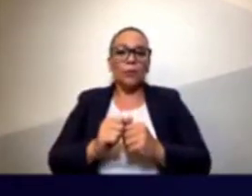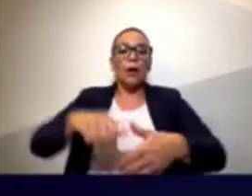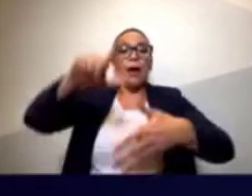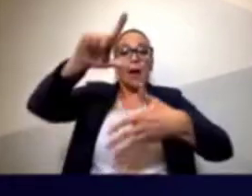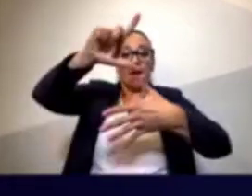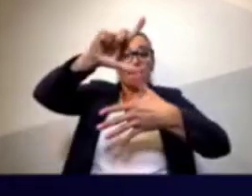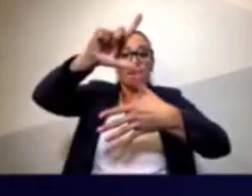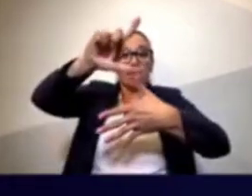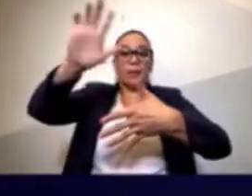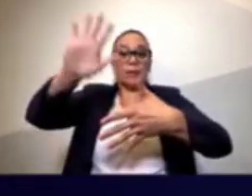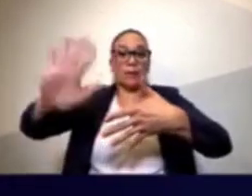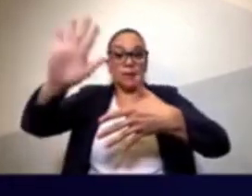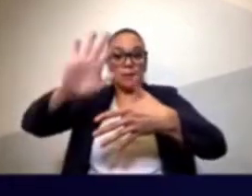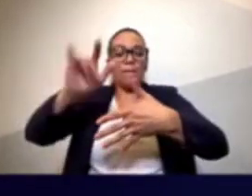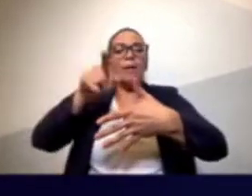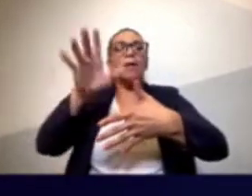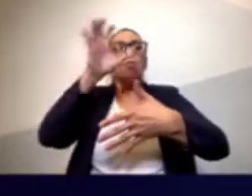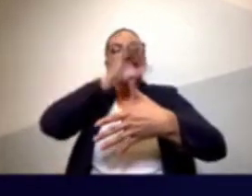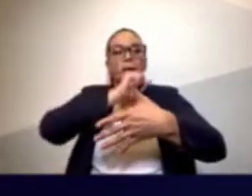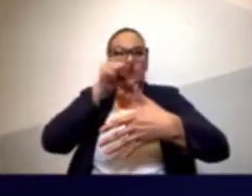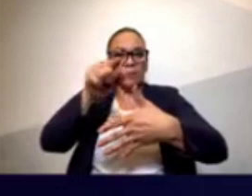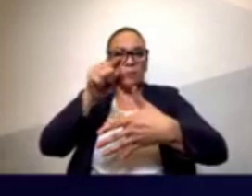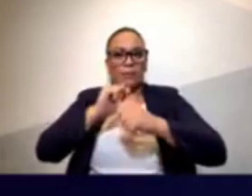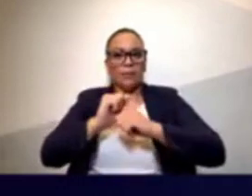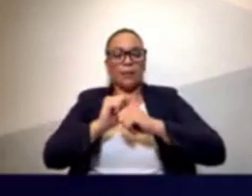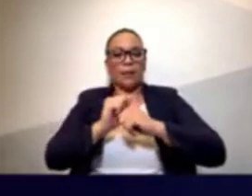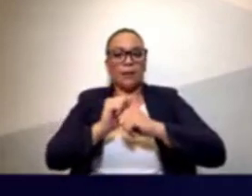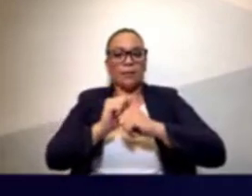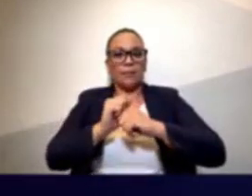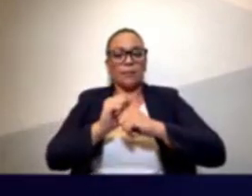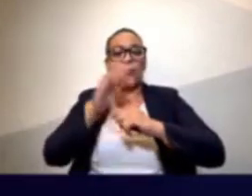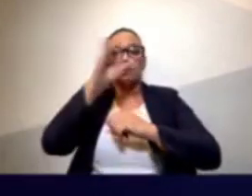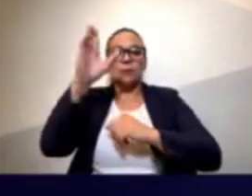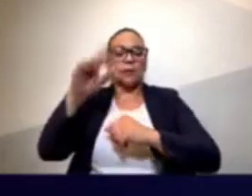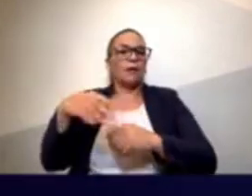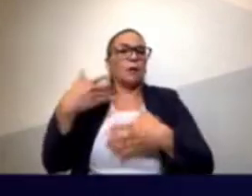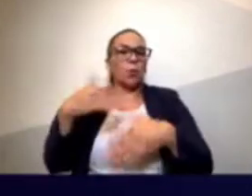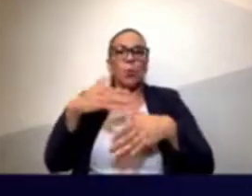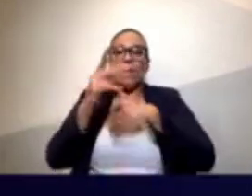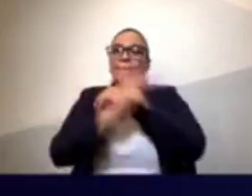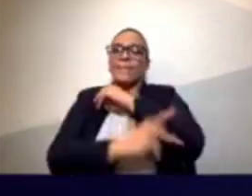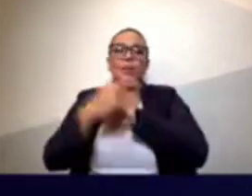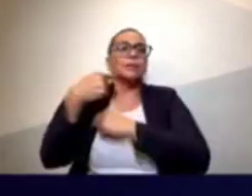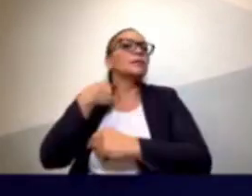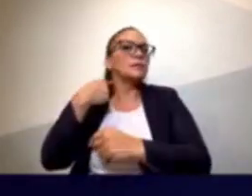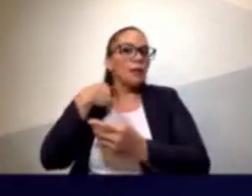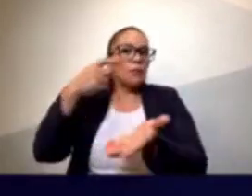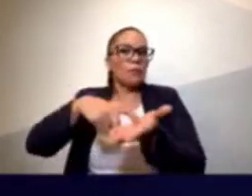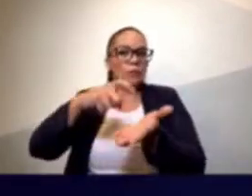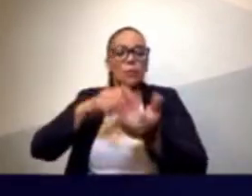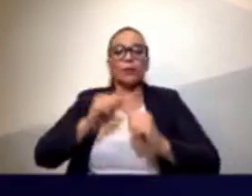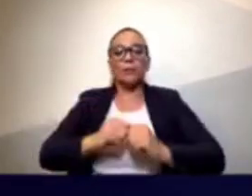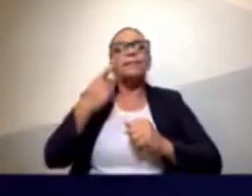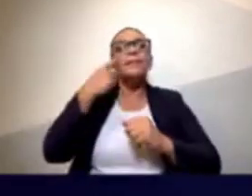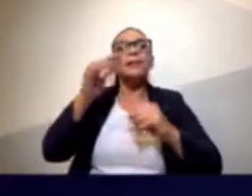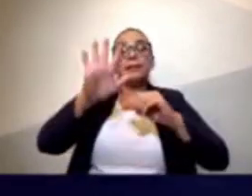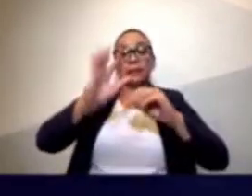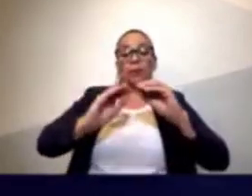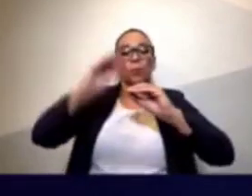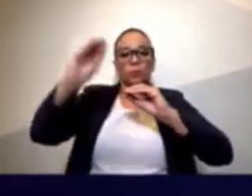y el Caribe, se da cuenta de que somos realmente caros. Un